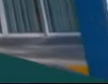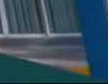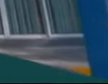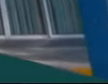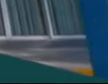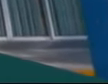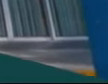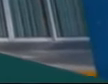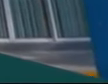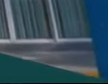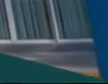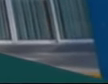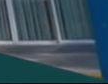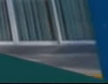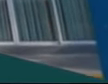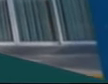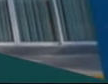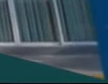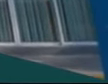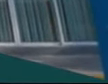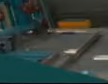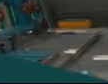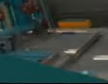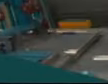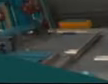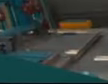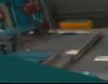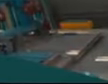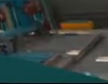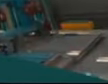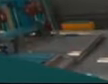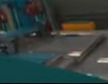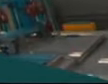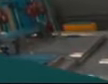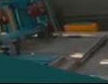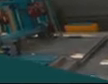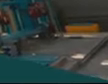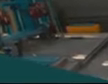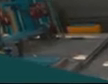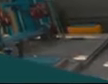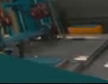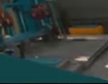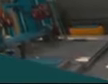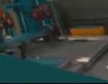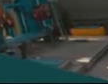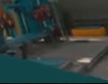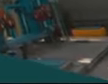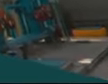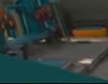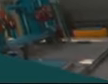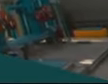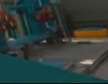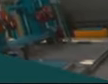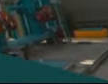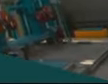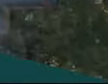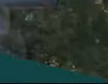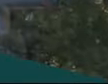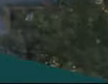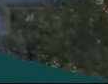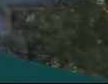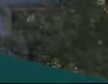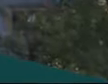planta potabilizadora Ciudad Deportiva 2. Muy bien, pues muy buenos días tengan todas y todos ustedes.